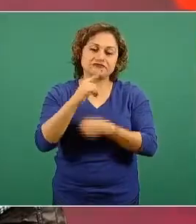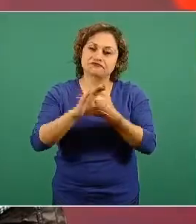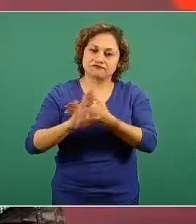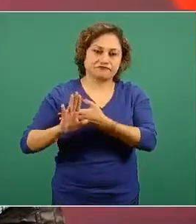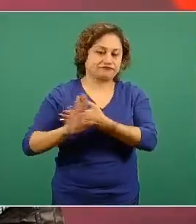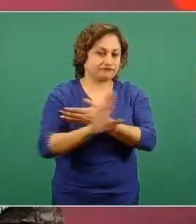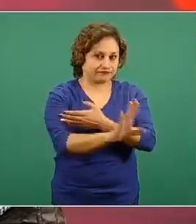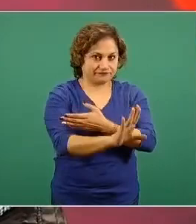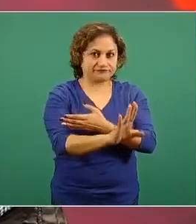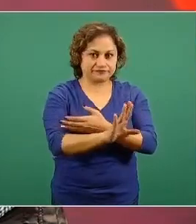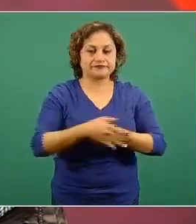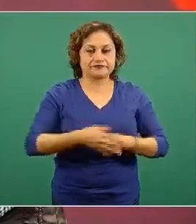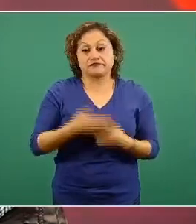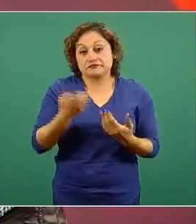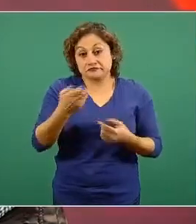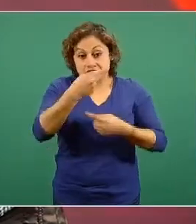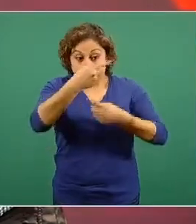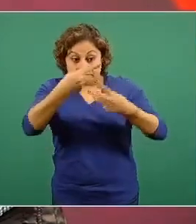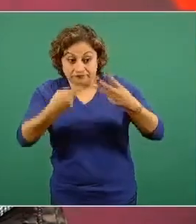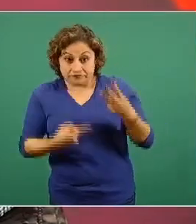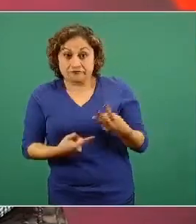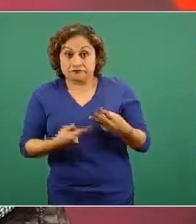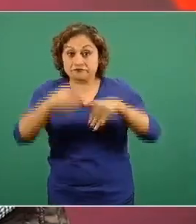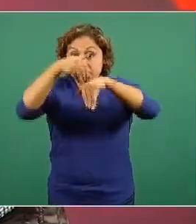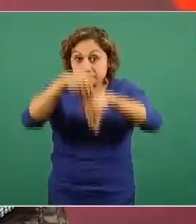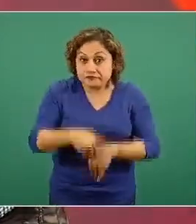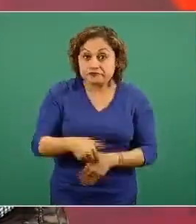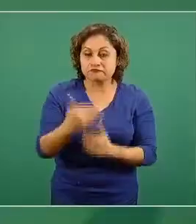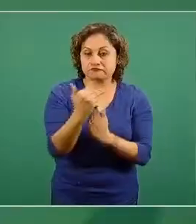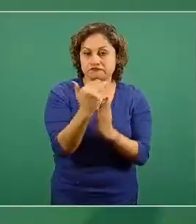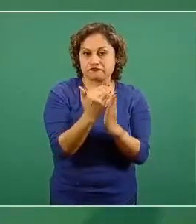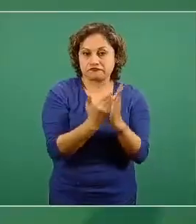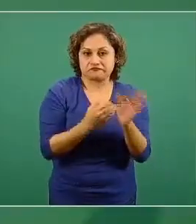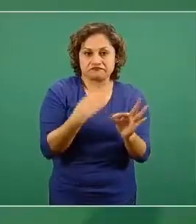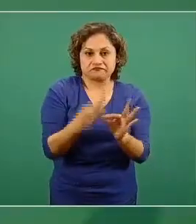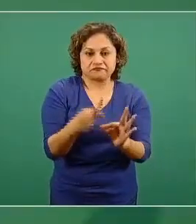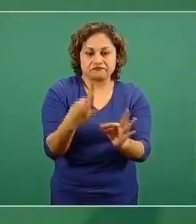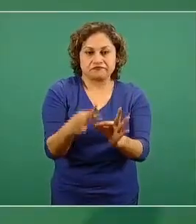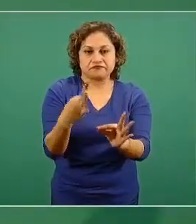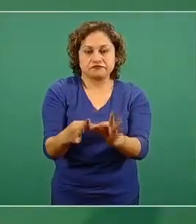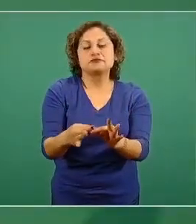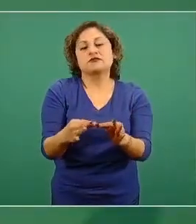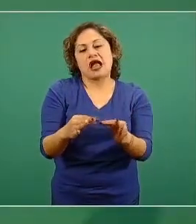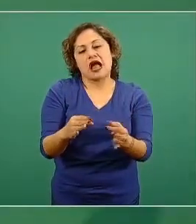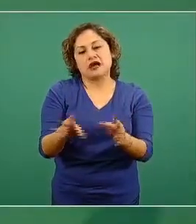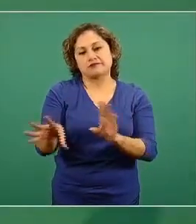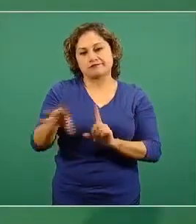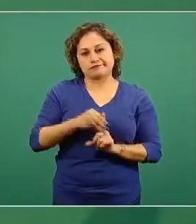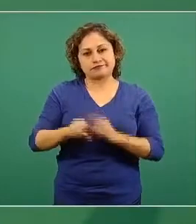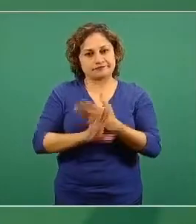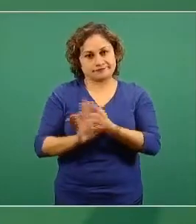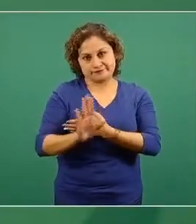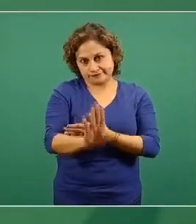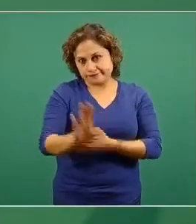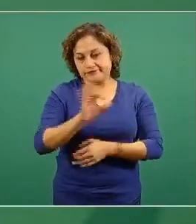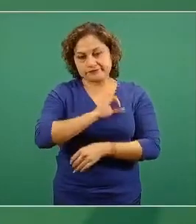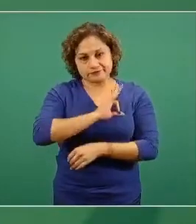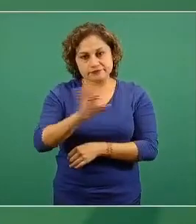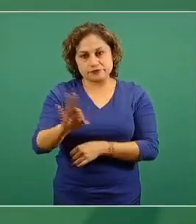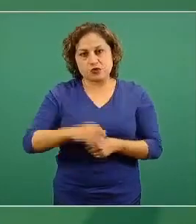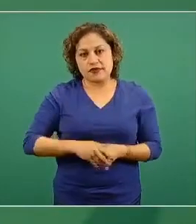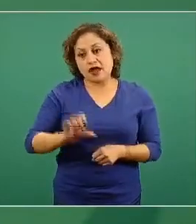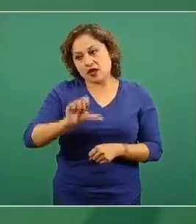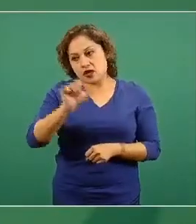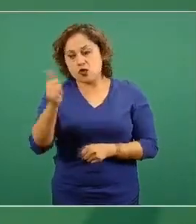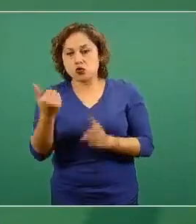ojos, podemos entonces evitar. Es decir, las medidas preventivas que hasta el momento se han implementado para prevenir COVID-19 siguen